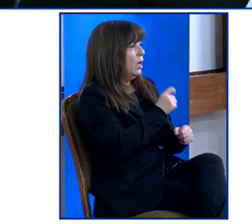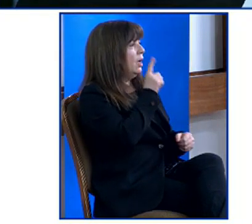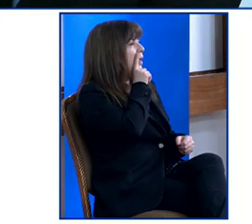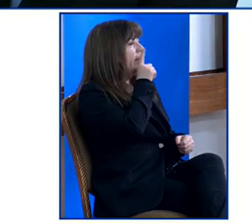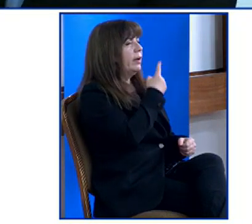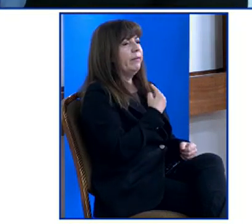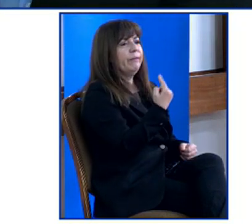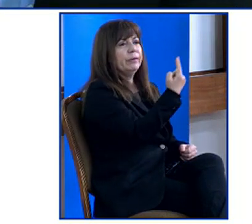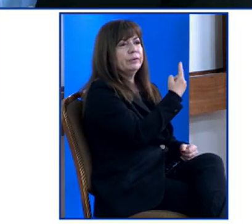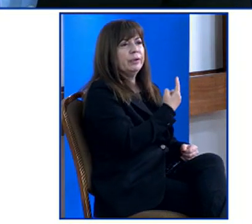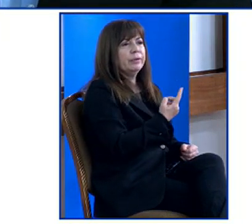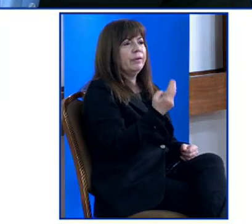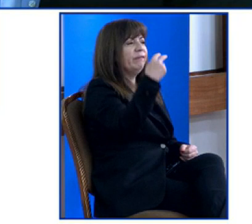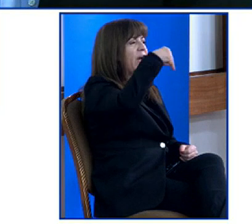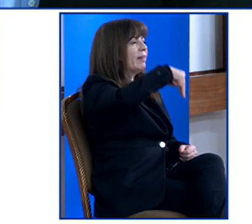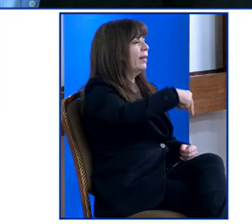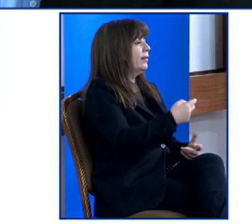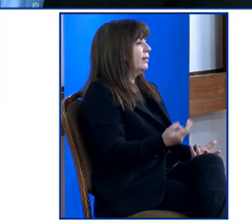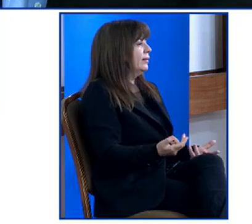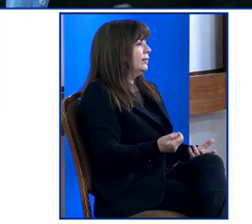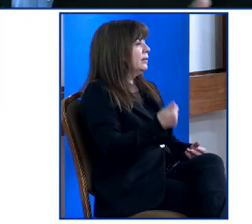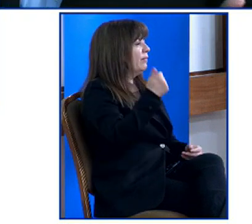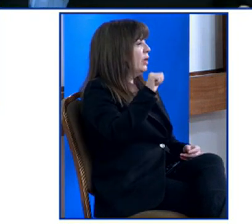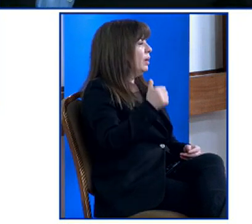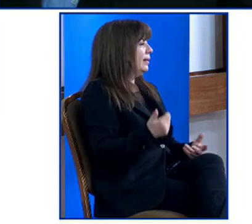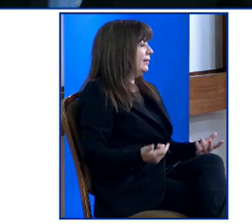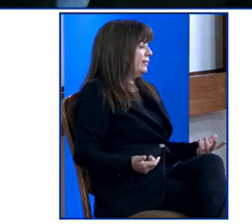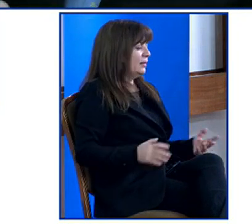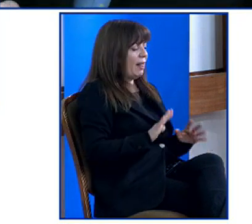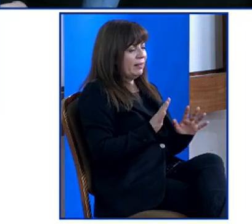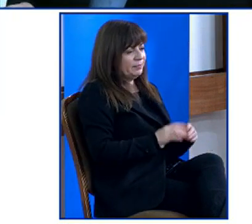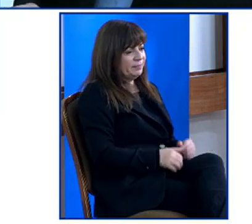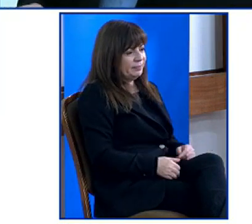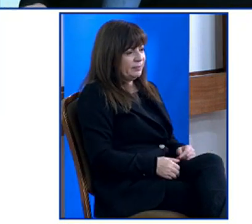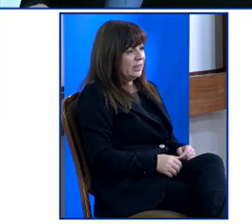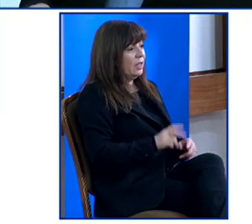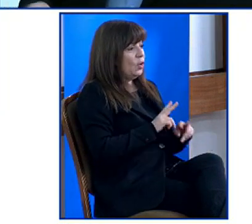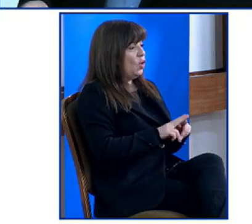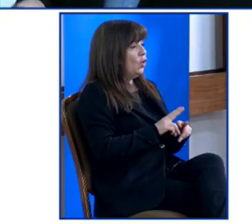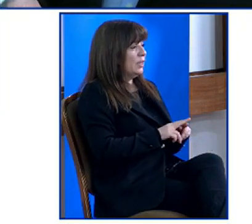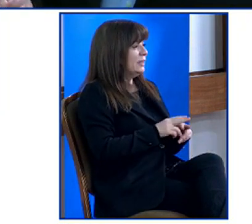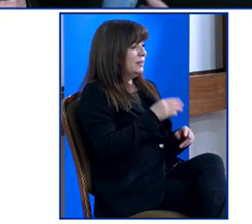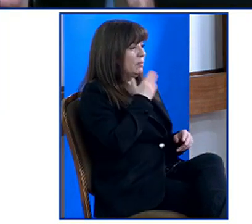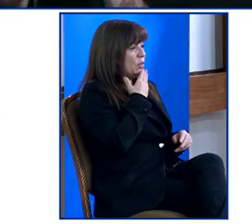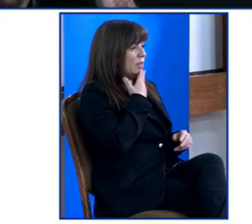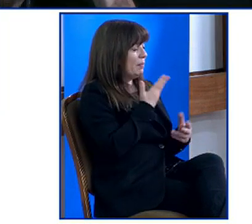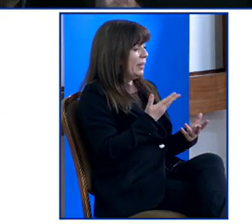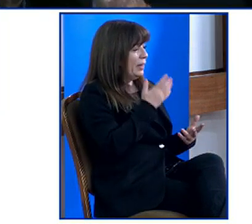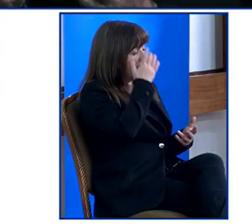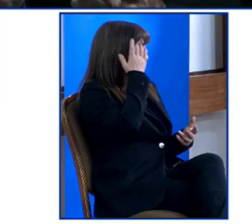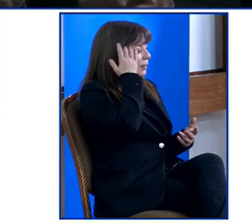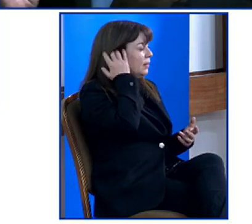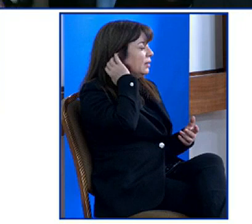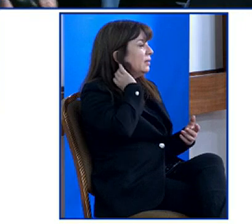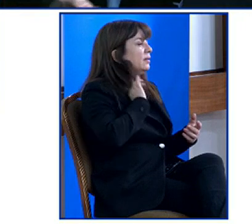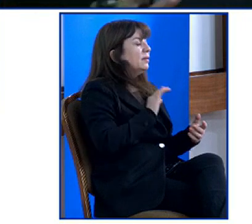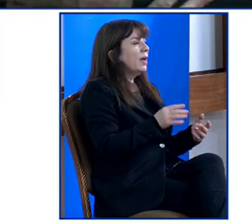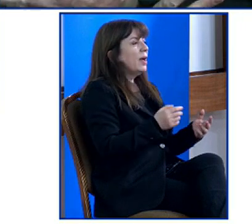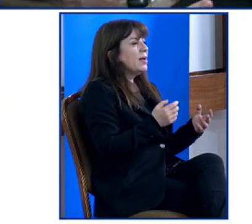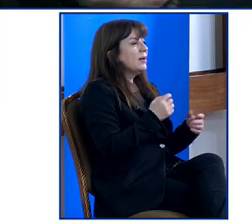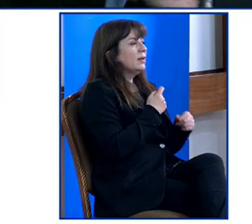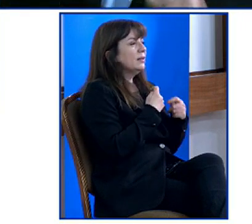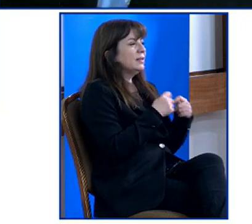para comprobar si estas proyecciones eran correctas? Bien, lo que hicimos entonces fue intentar darle